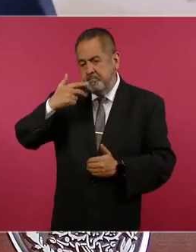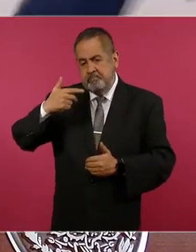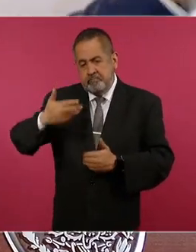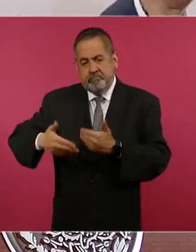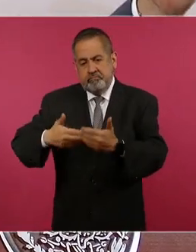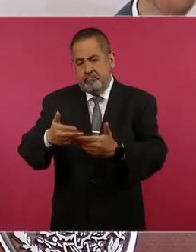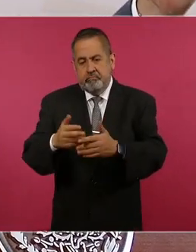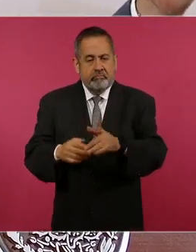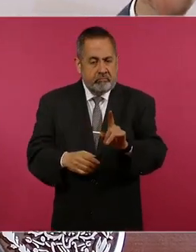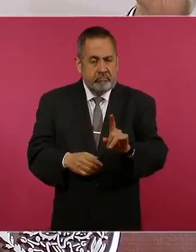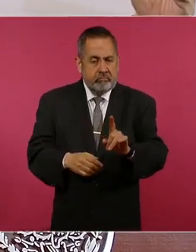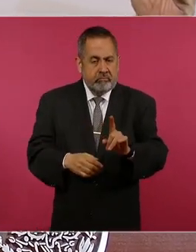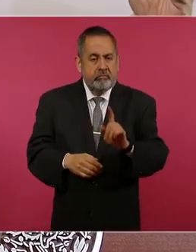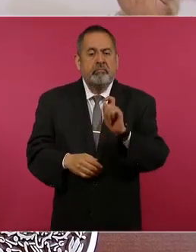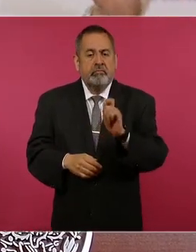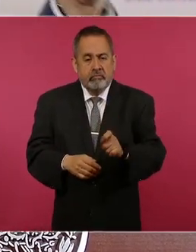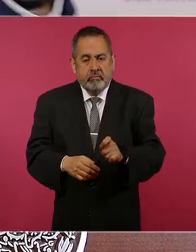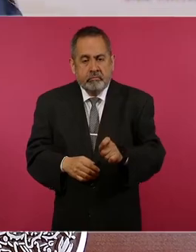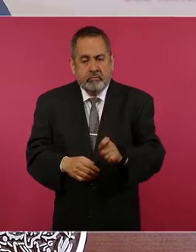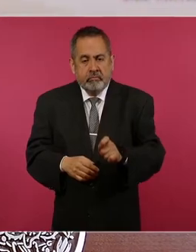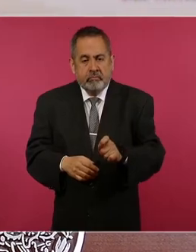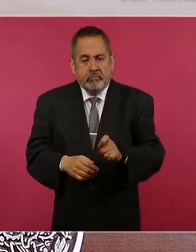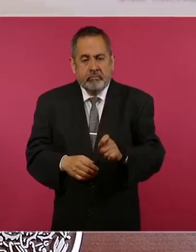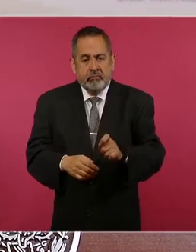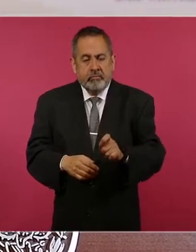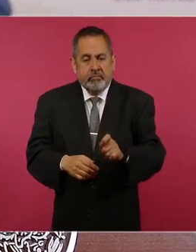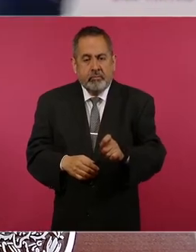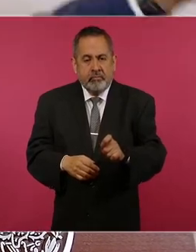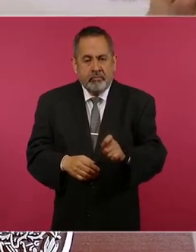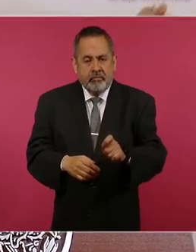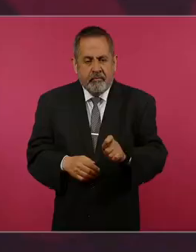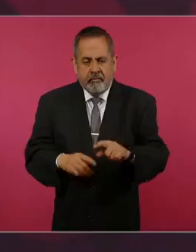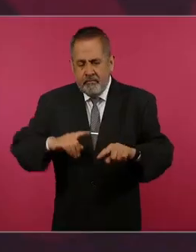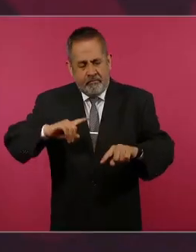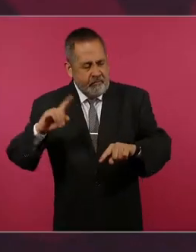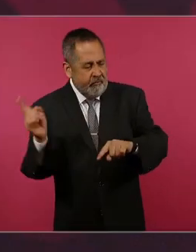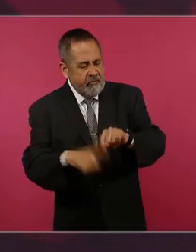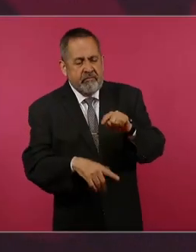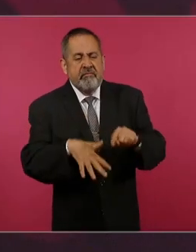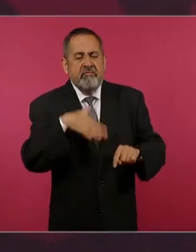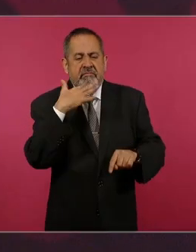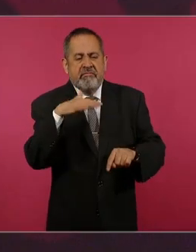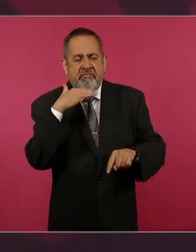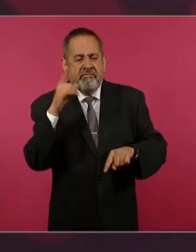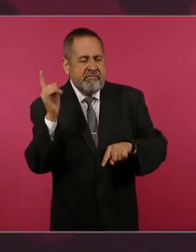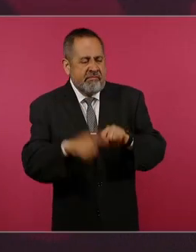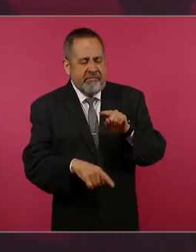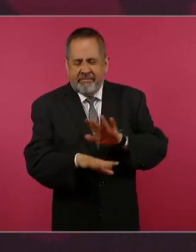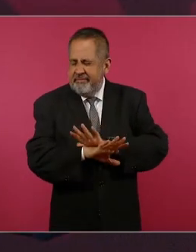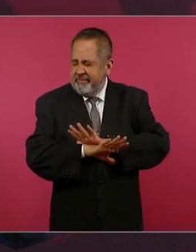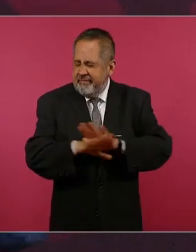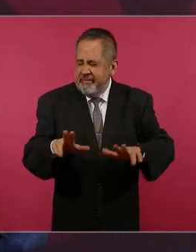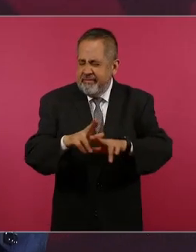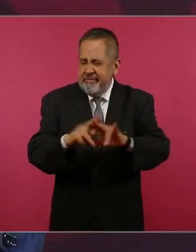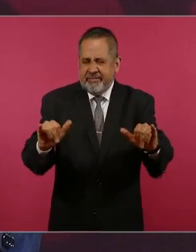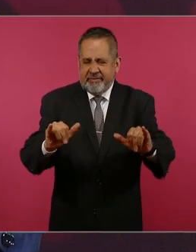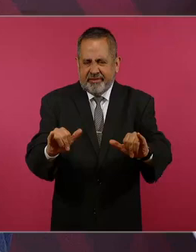desterramos la corrupción,